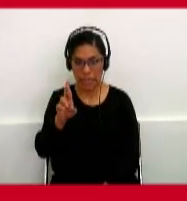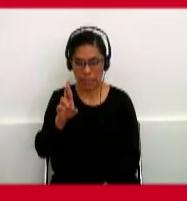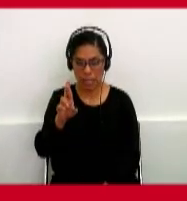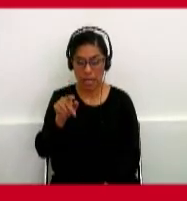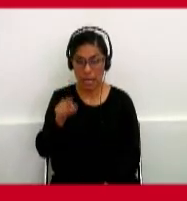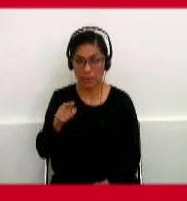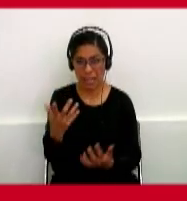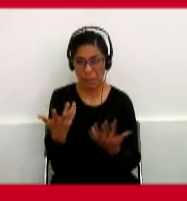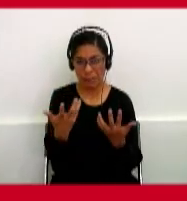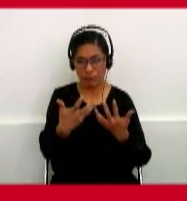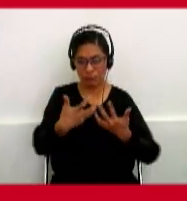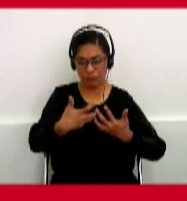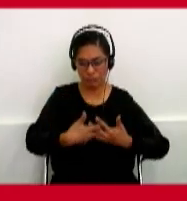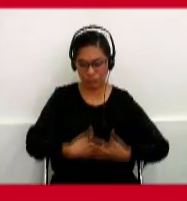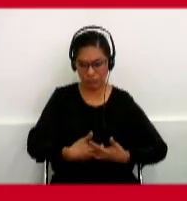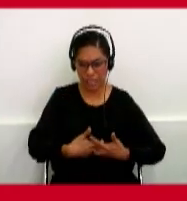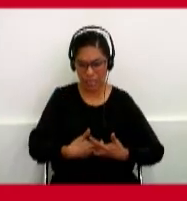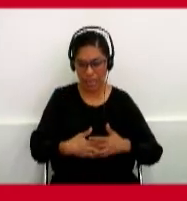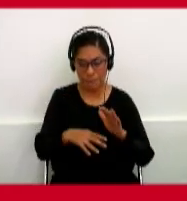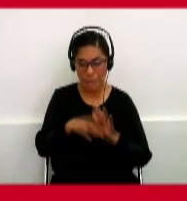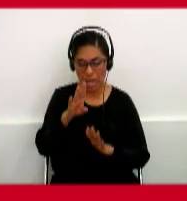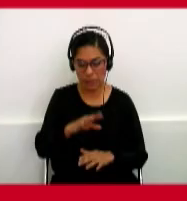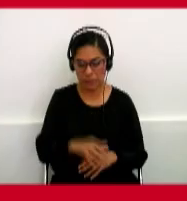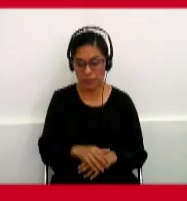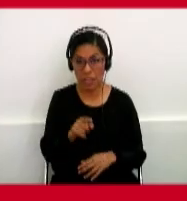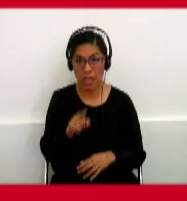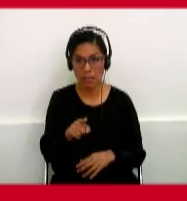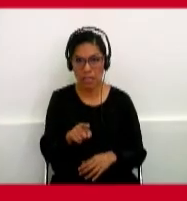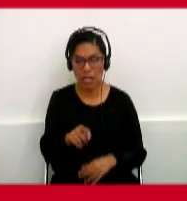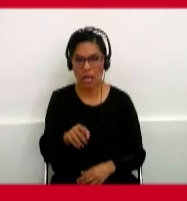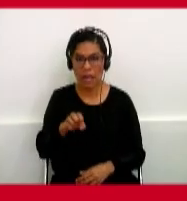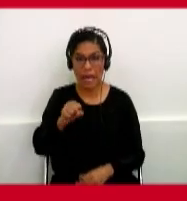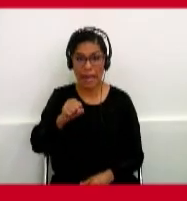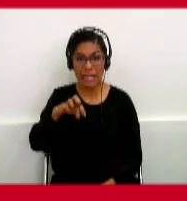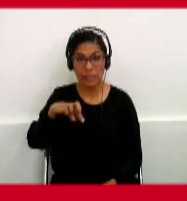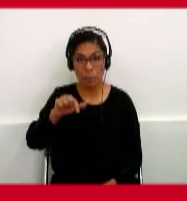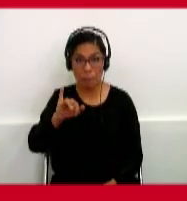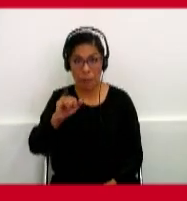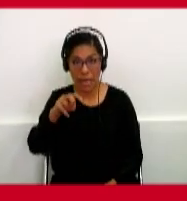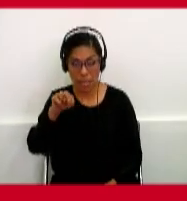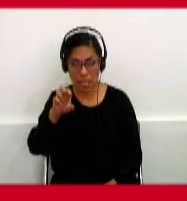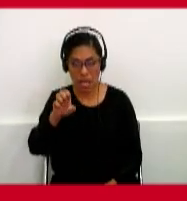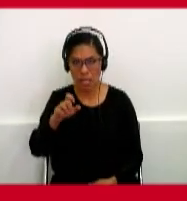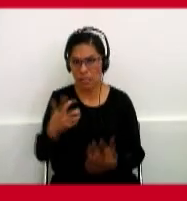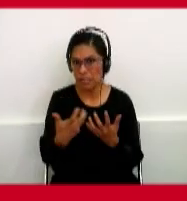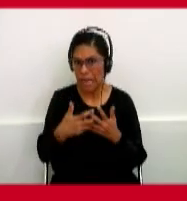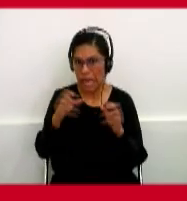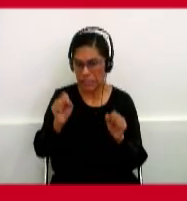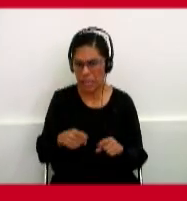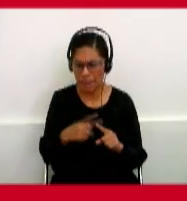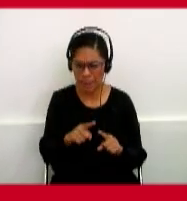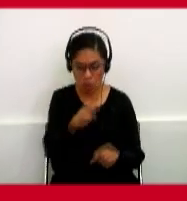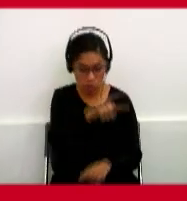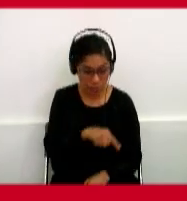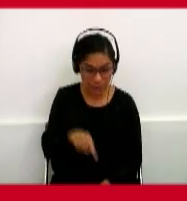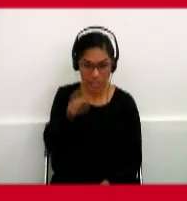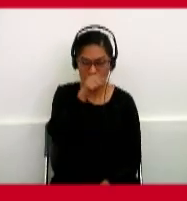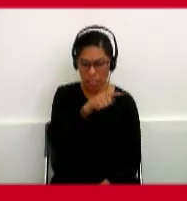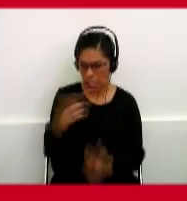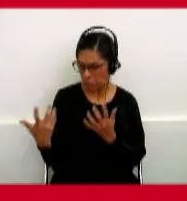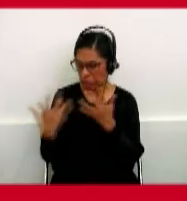más se ajusta, al menos es la de tipo spline, ¿no? En cambio, la elipsoidal y esférica no se ajustan